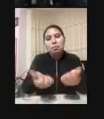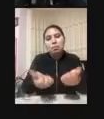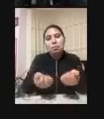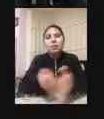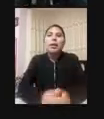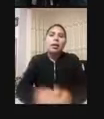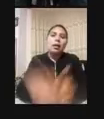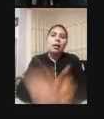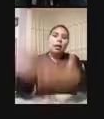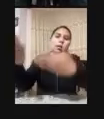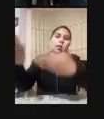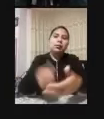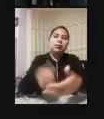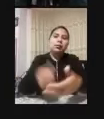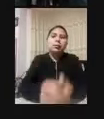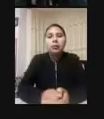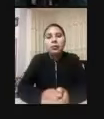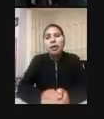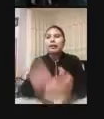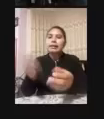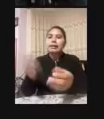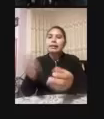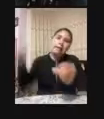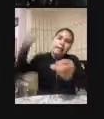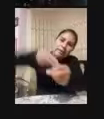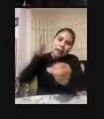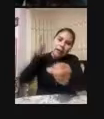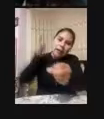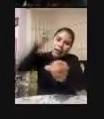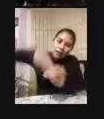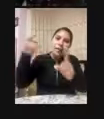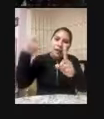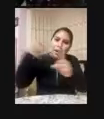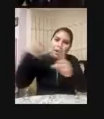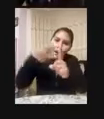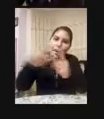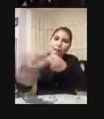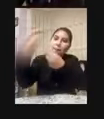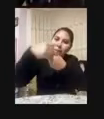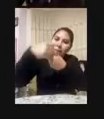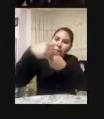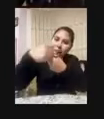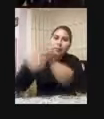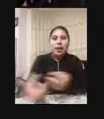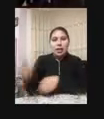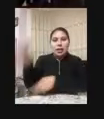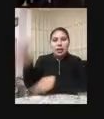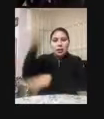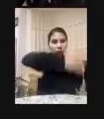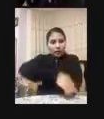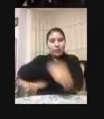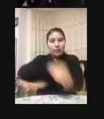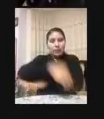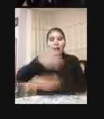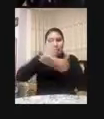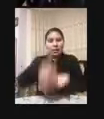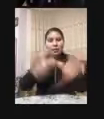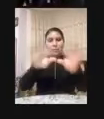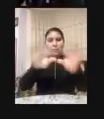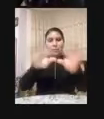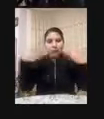todos aquellos que se están sumando en estos momentos a este webinar. Es un guía de apoyo en casa para padres y madres de familia